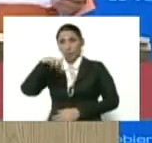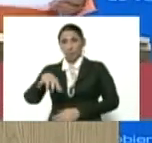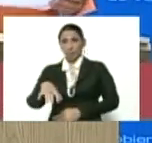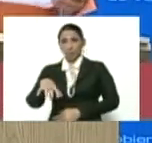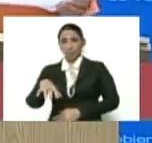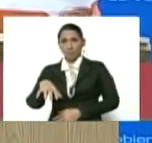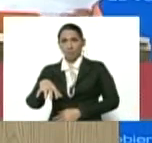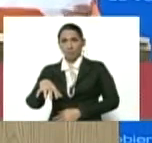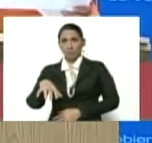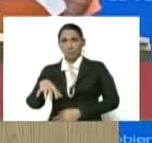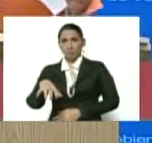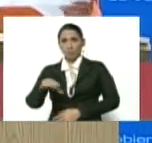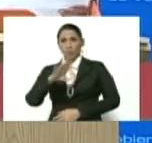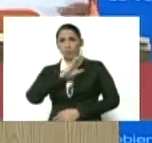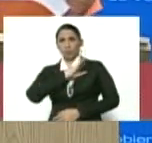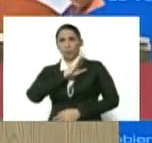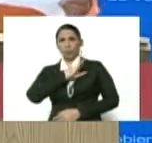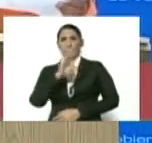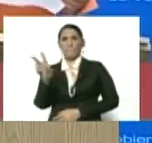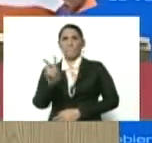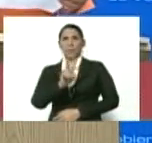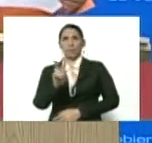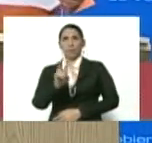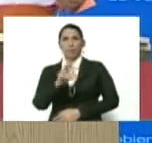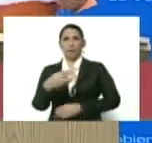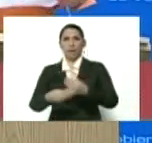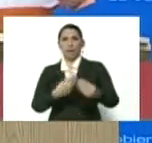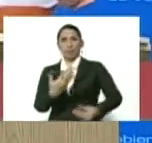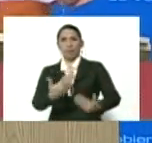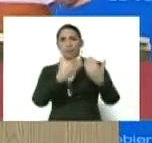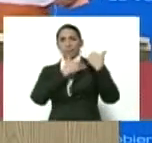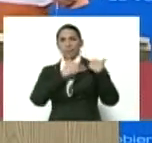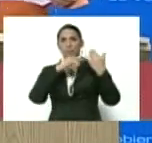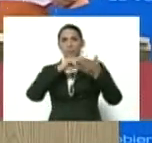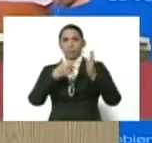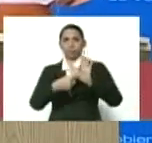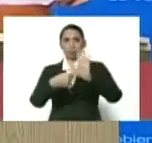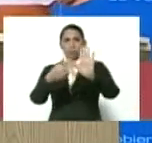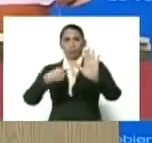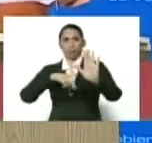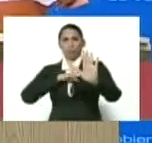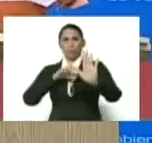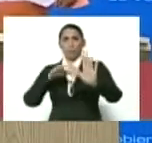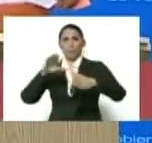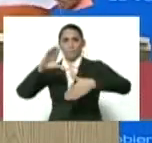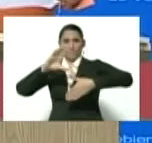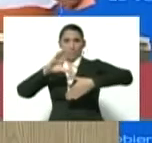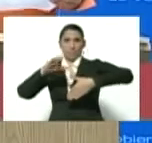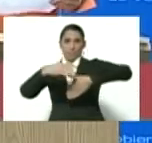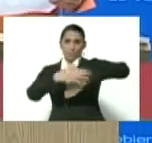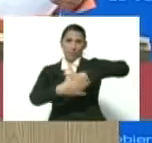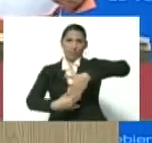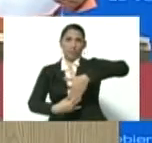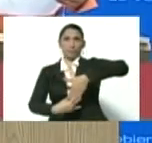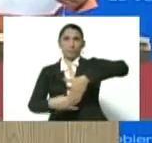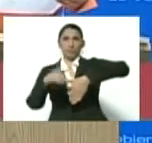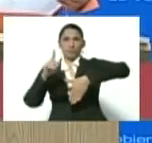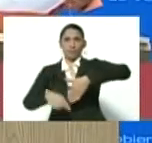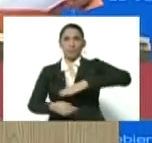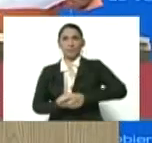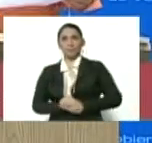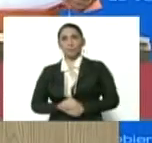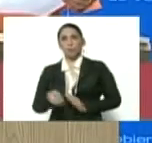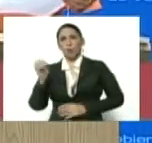Américas, le correspondió a Venezuela ejercer la representación de nuestra región. Por la región del Pacífico